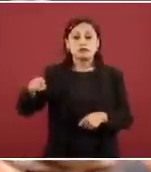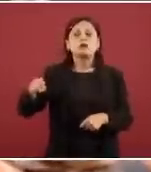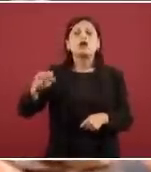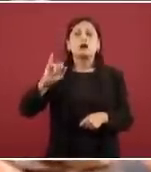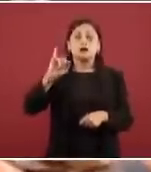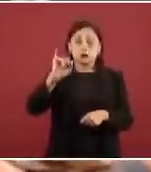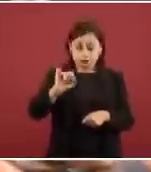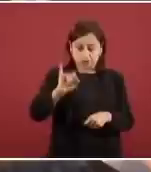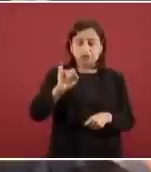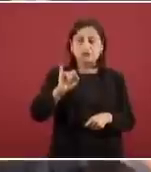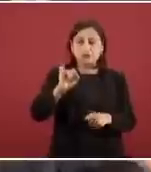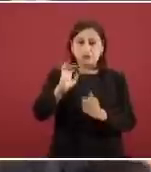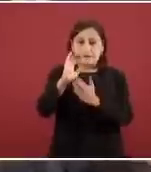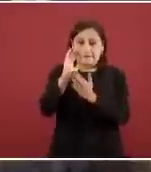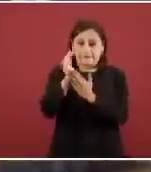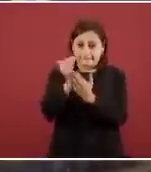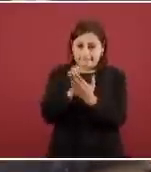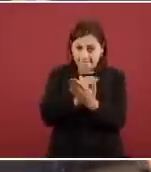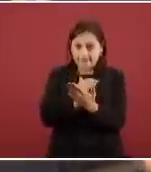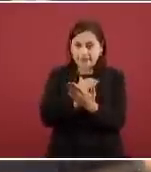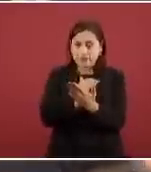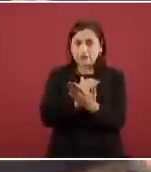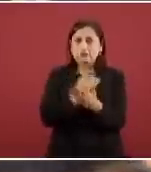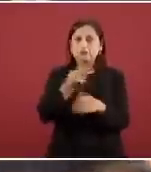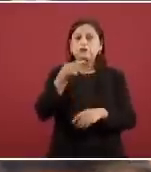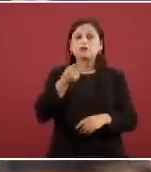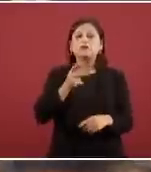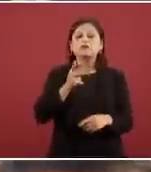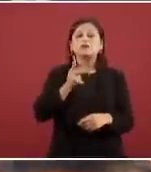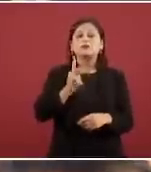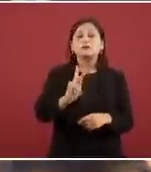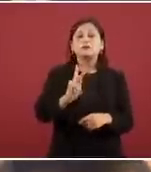Disminuyeron notablemente los disparos a que solo eran